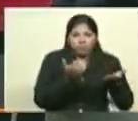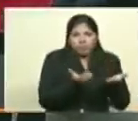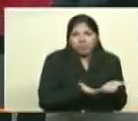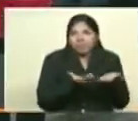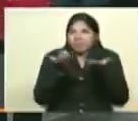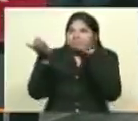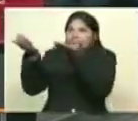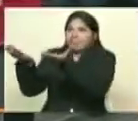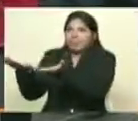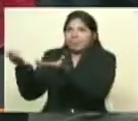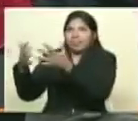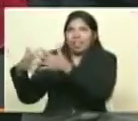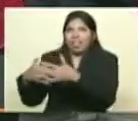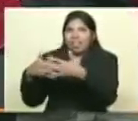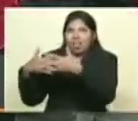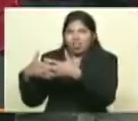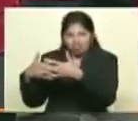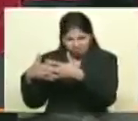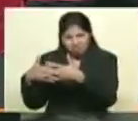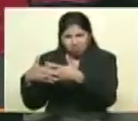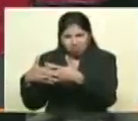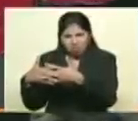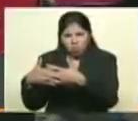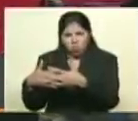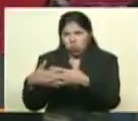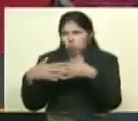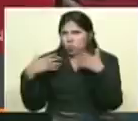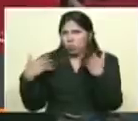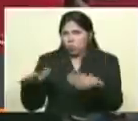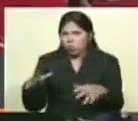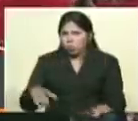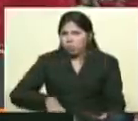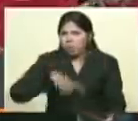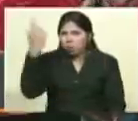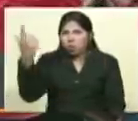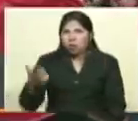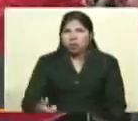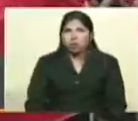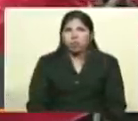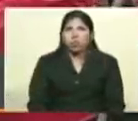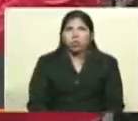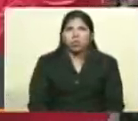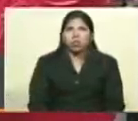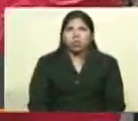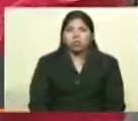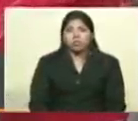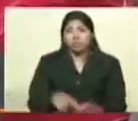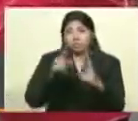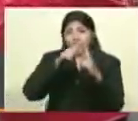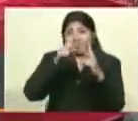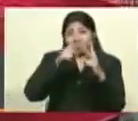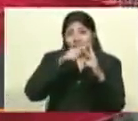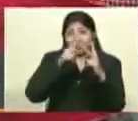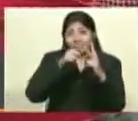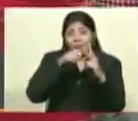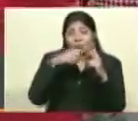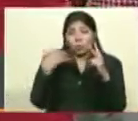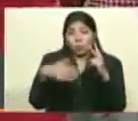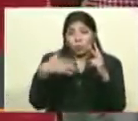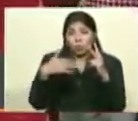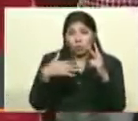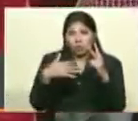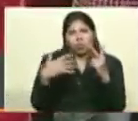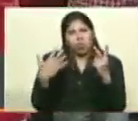norteamericano. Hay que ser bien desvergonzado. Tillerson, Robinson, hay que tener